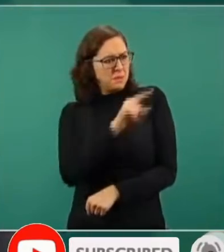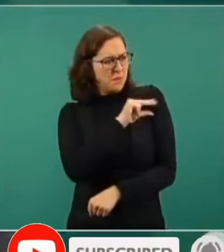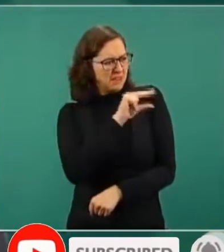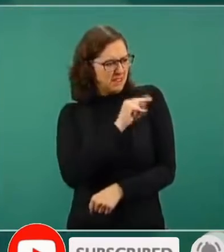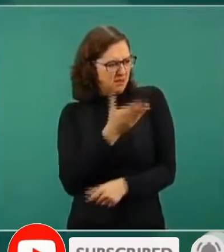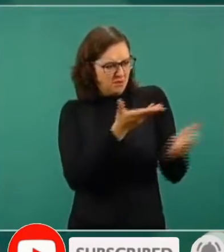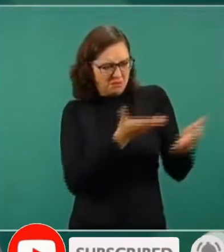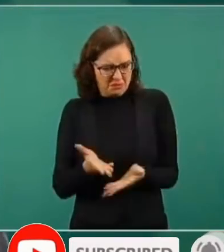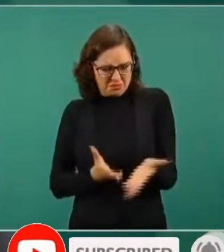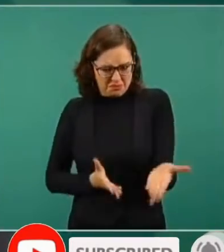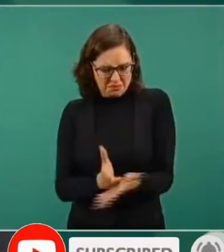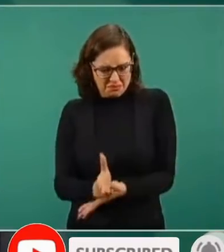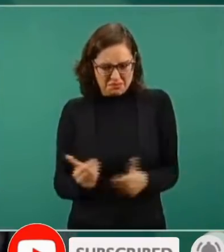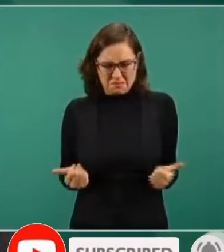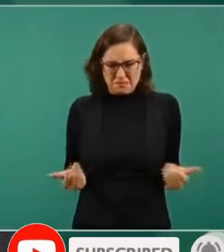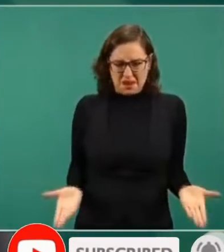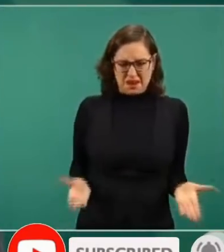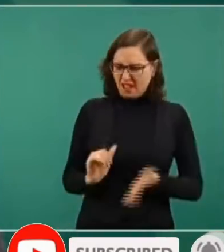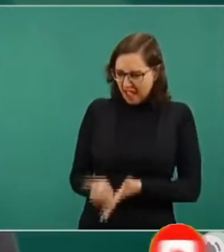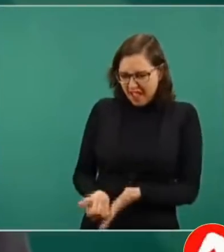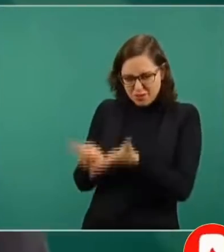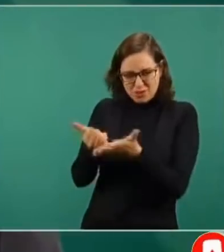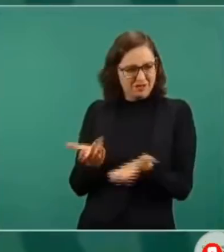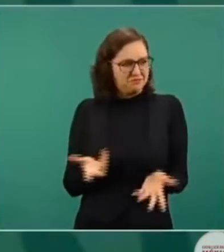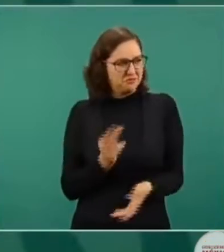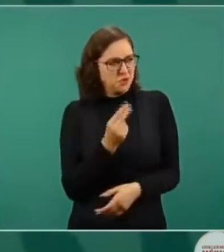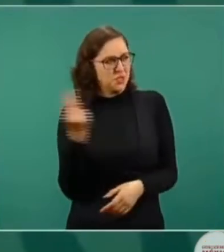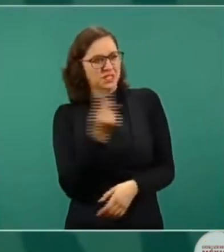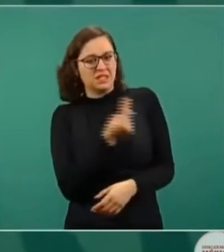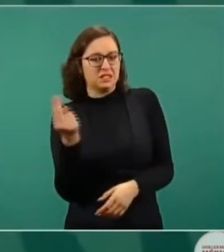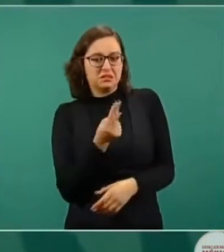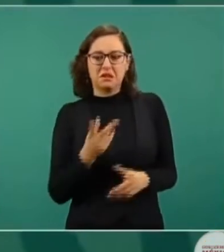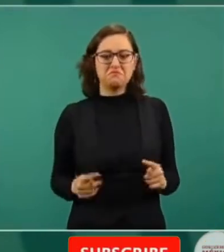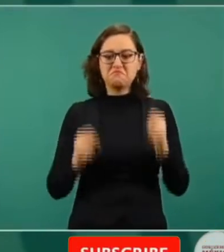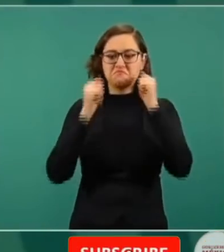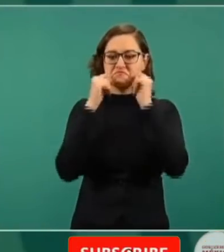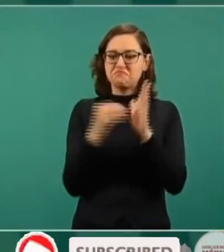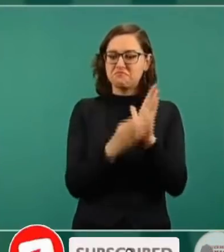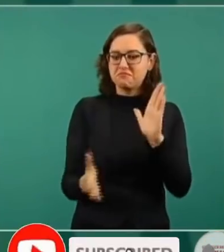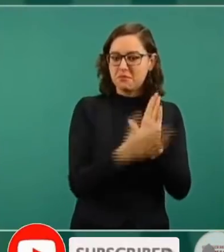privados, ¿verdad?, como una ayuda a la CFE, ¿verdad?